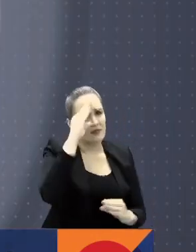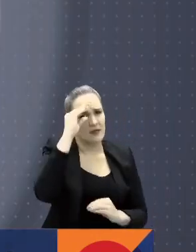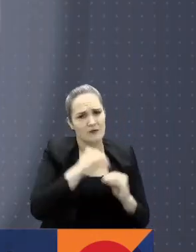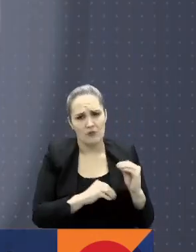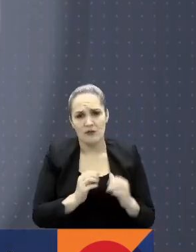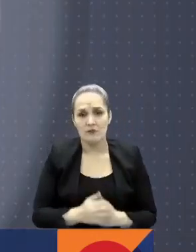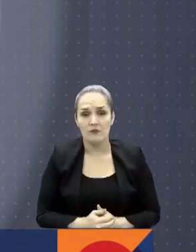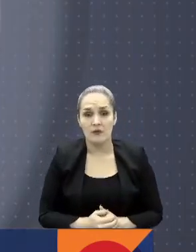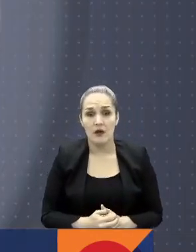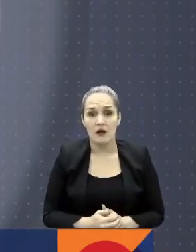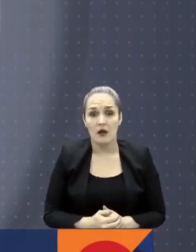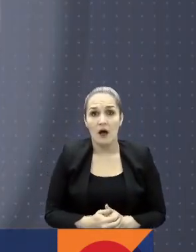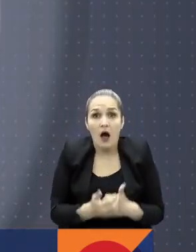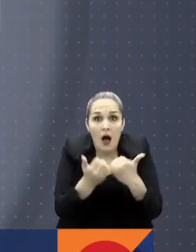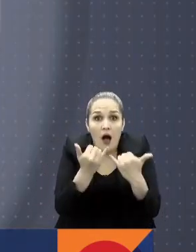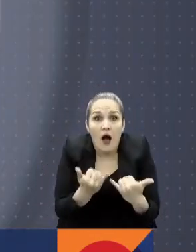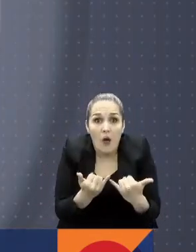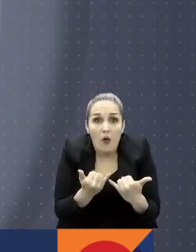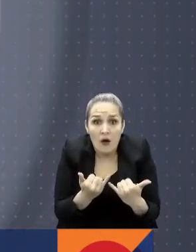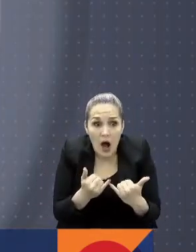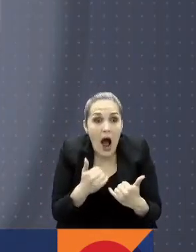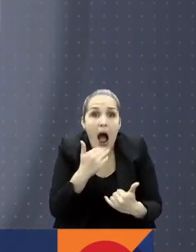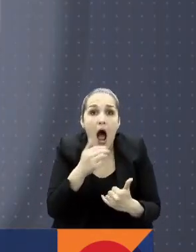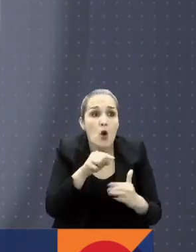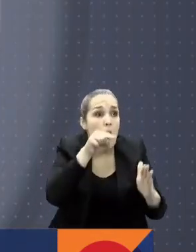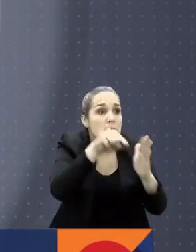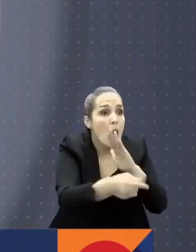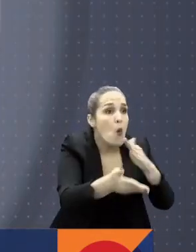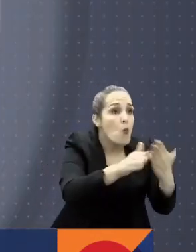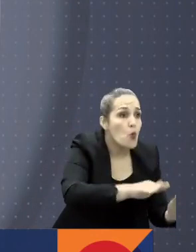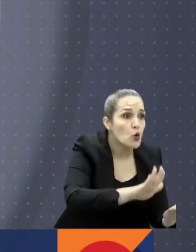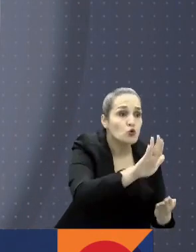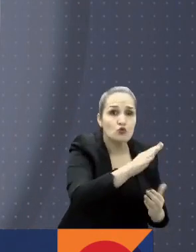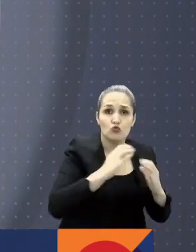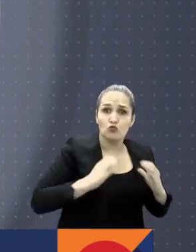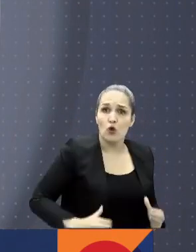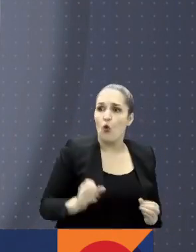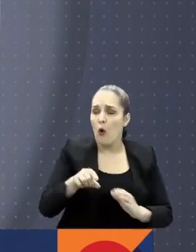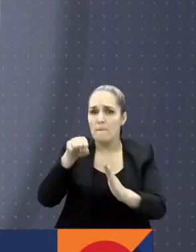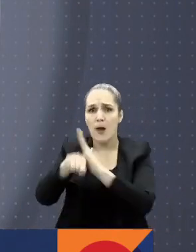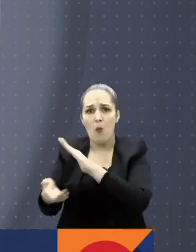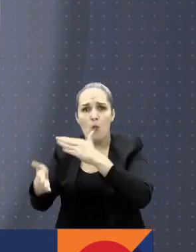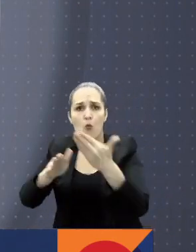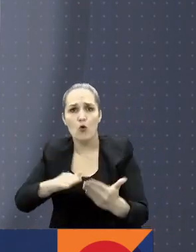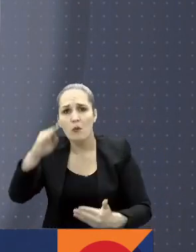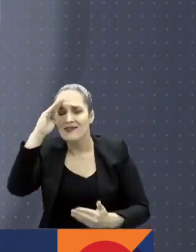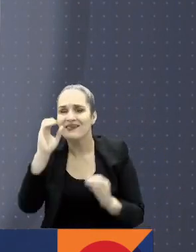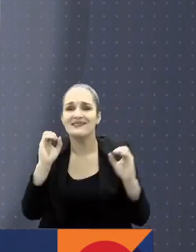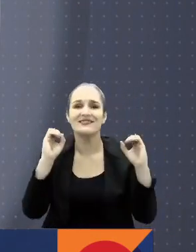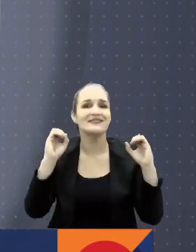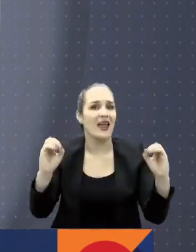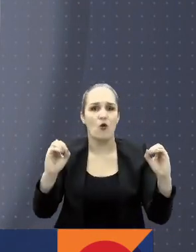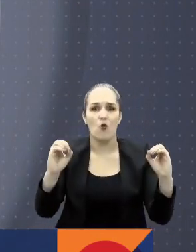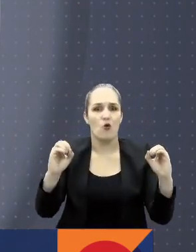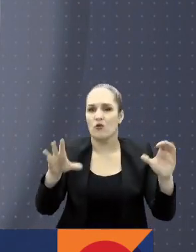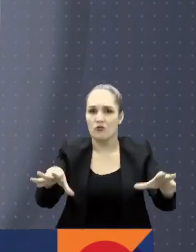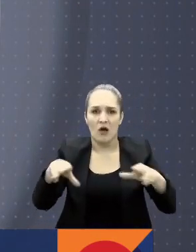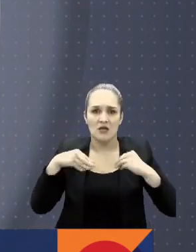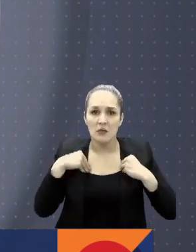habido fallecer ninguna persona, ni civiles ni uniformados, porque esa violencia no se puede permitir, no se